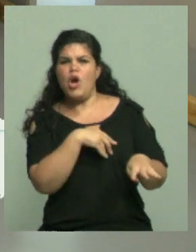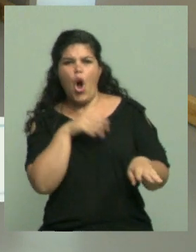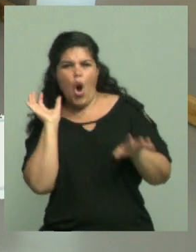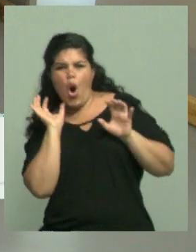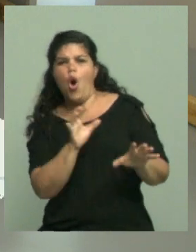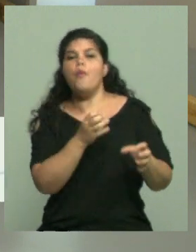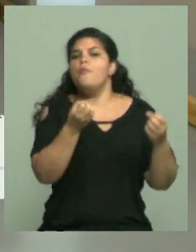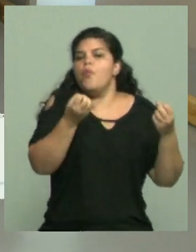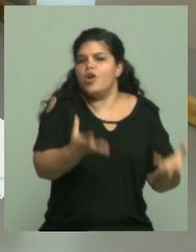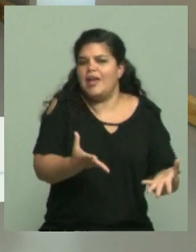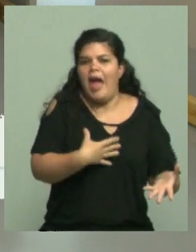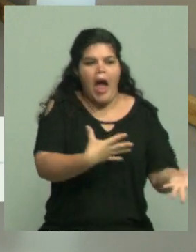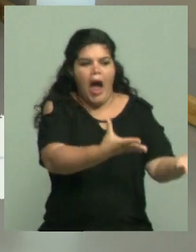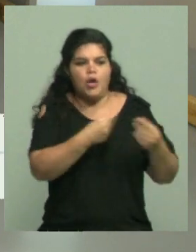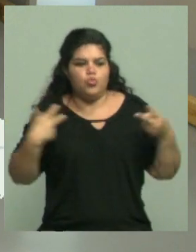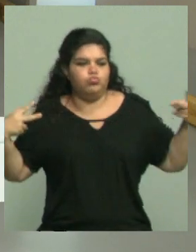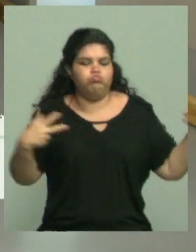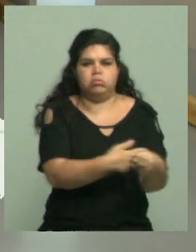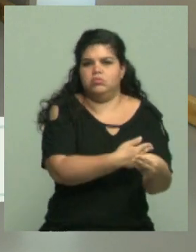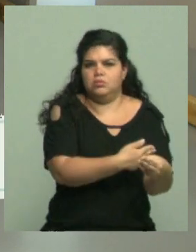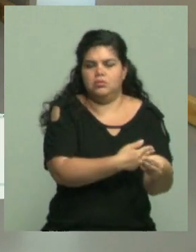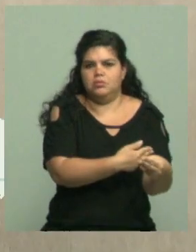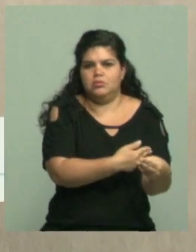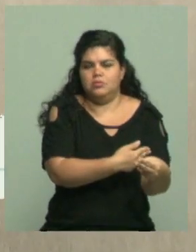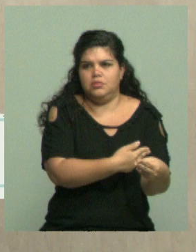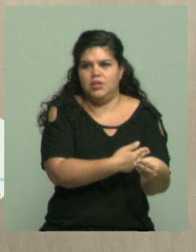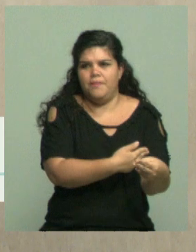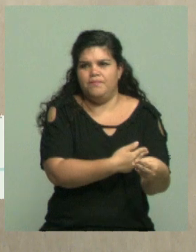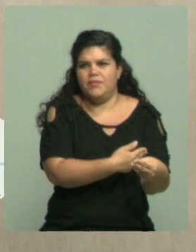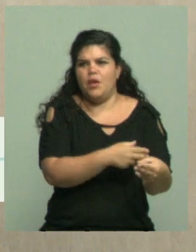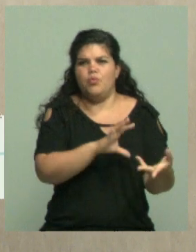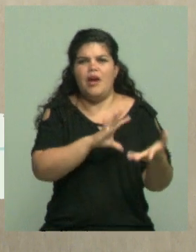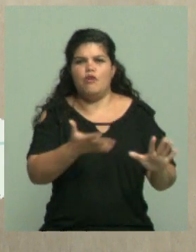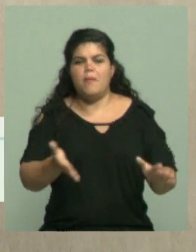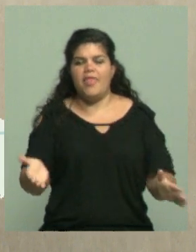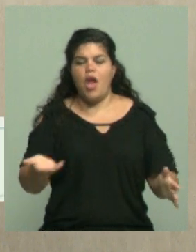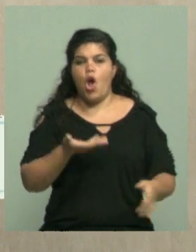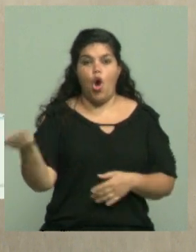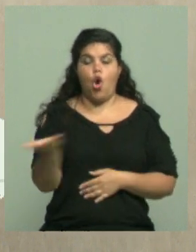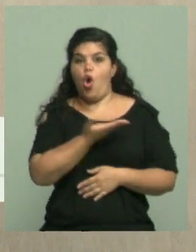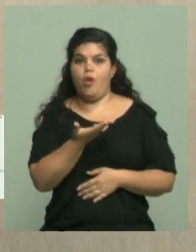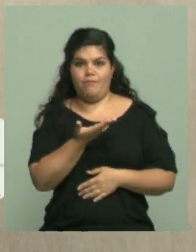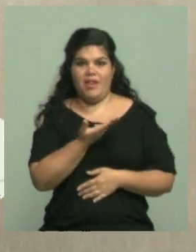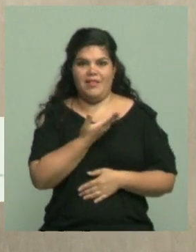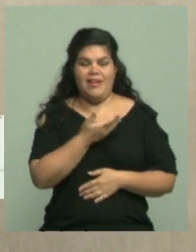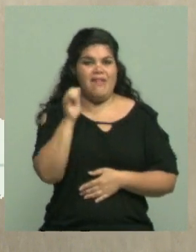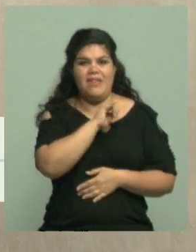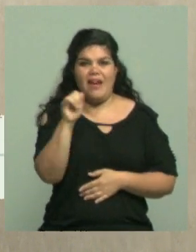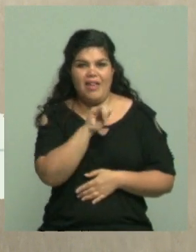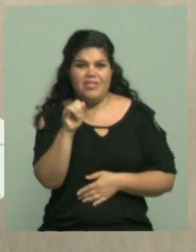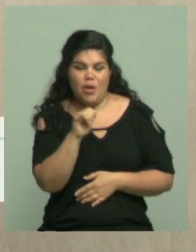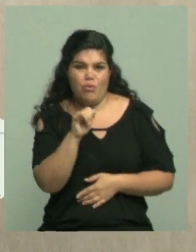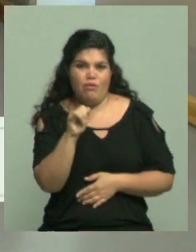las últimas horas se ha sentido así. Sí, ¿no? Se ha sentido así, sí, como un golpe, sí. Como algo negativo, o sea, no